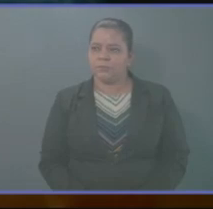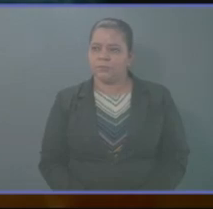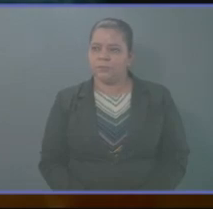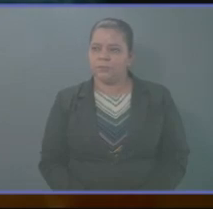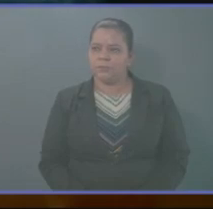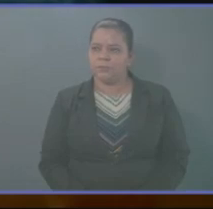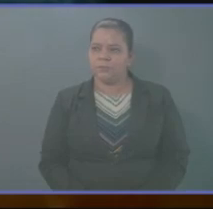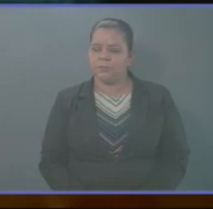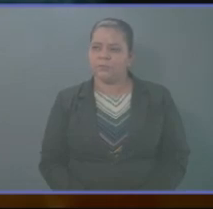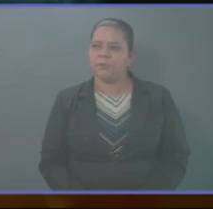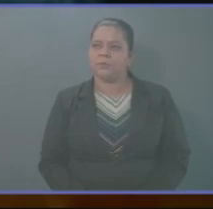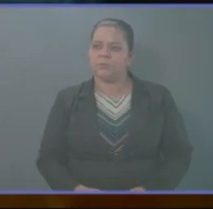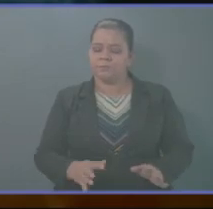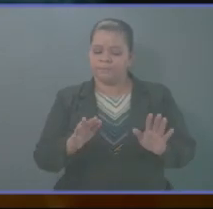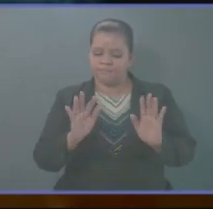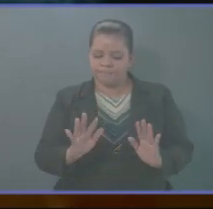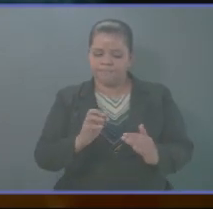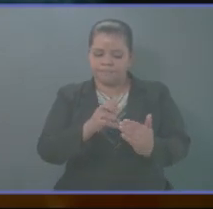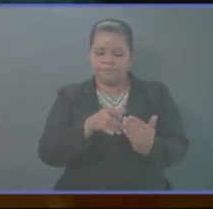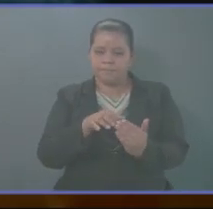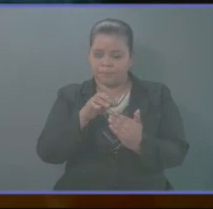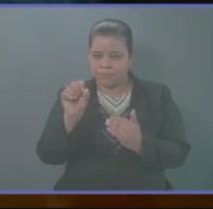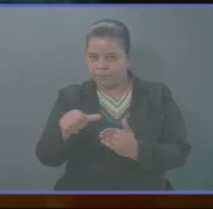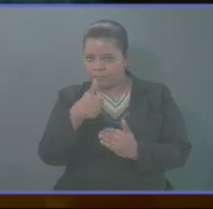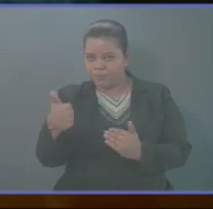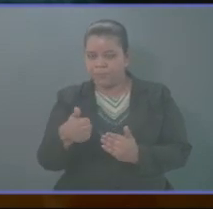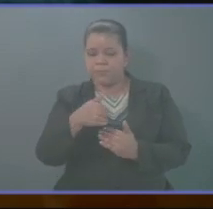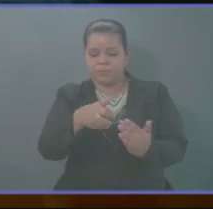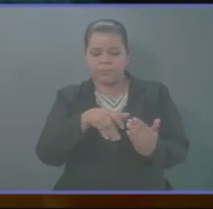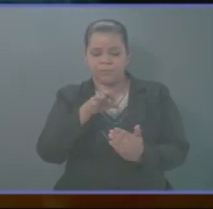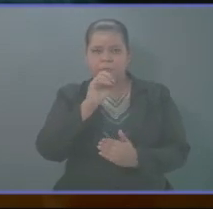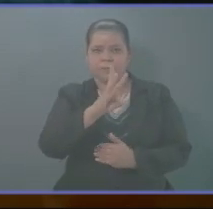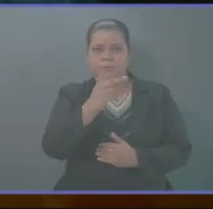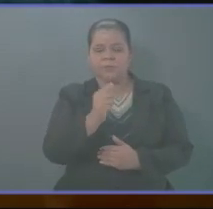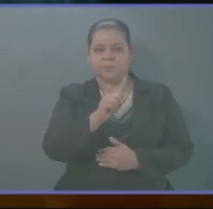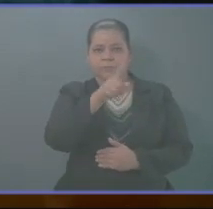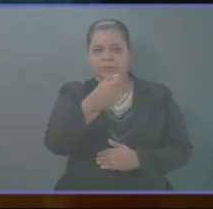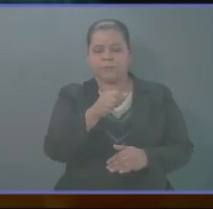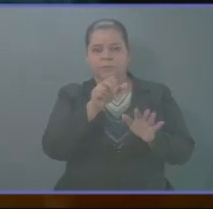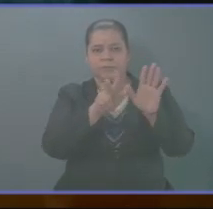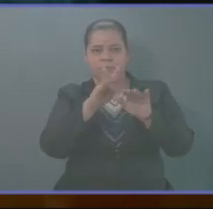Pasamos al punto 5.3. Expediente